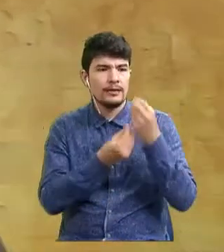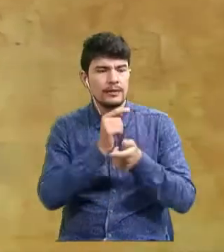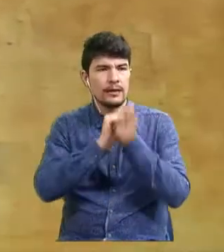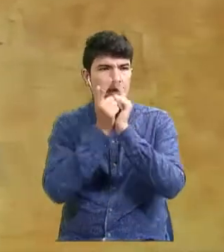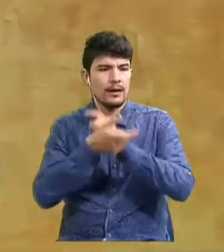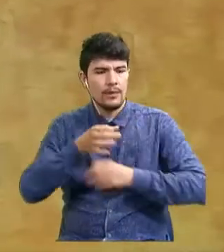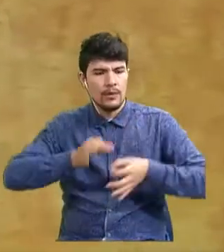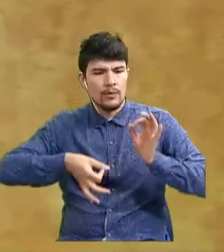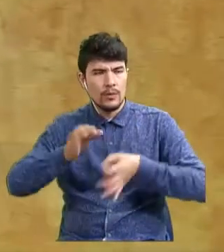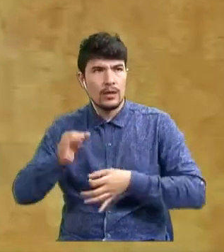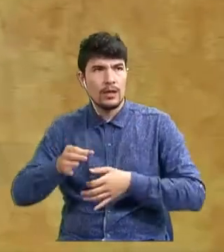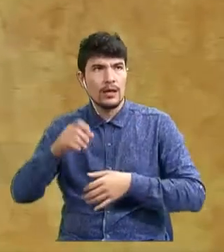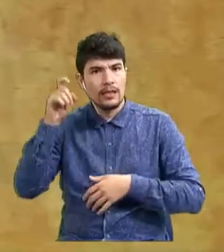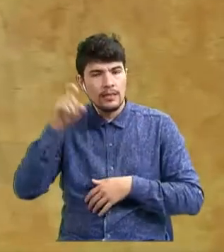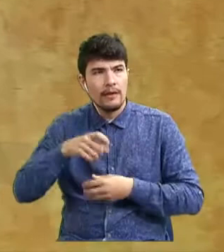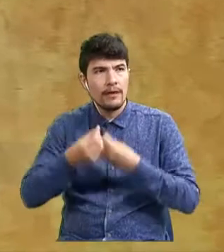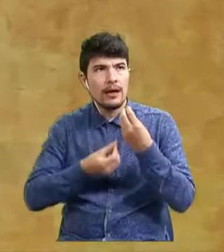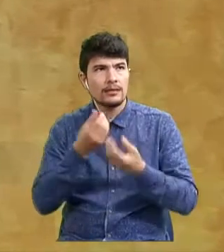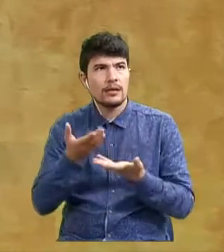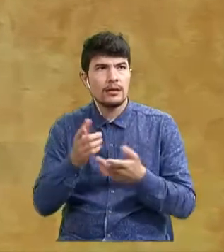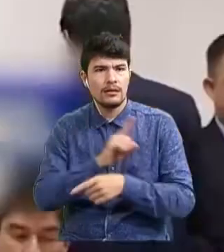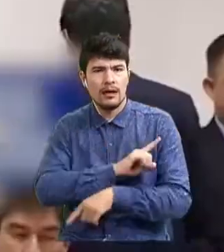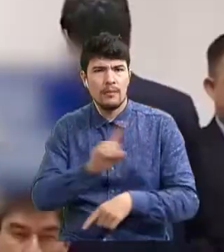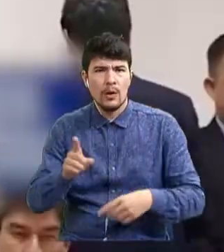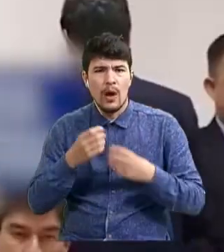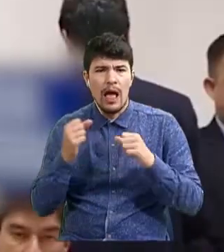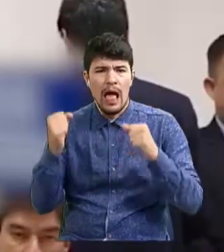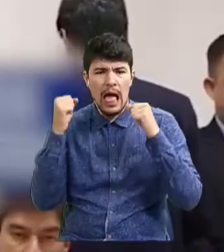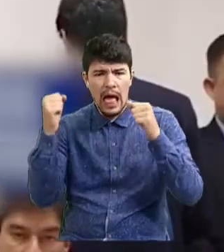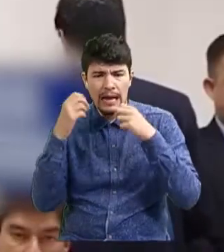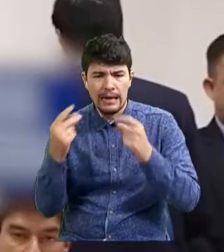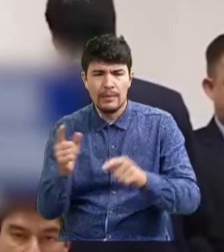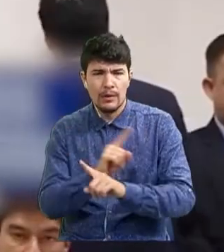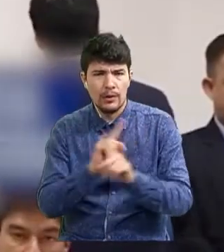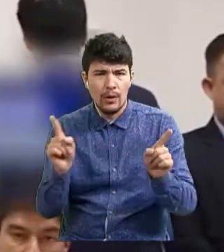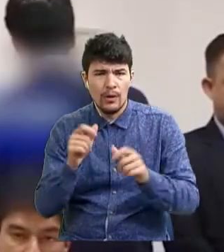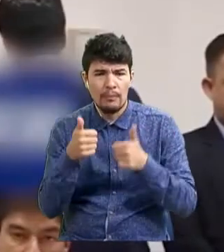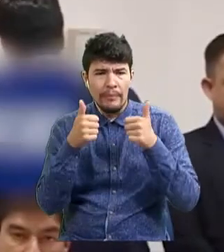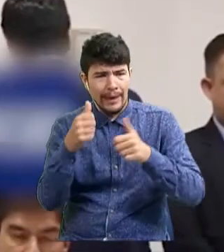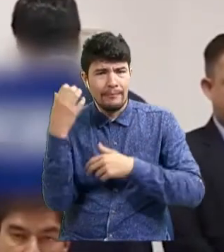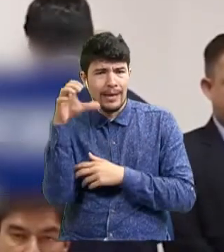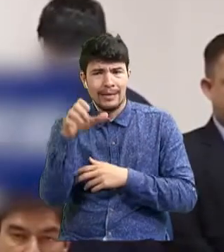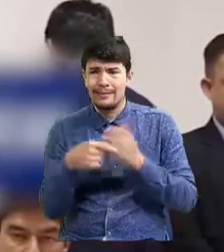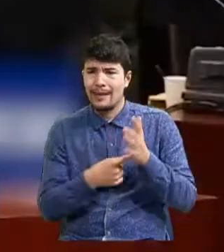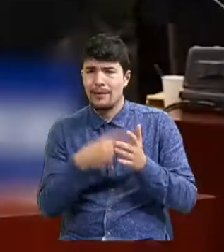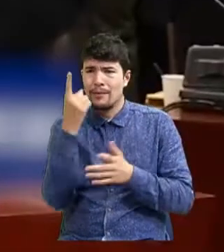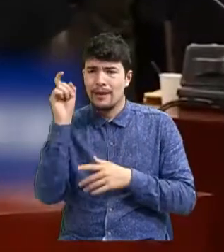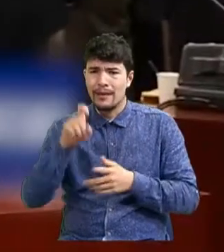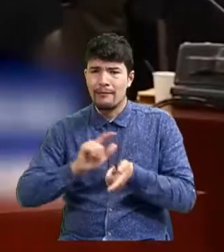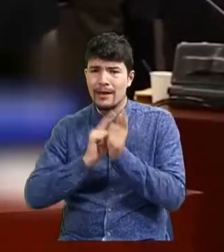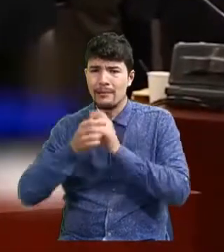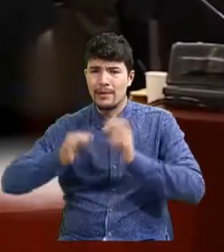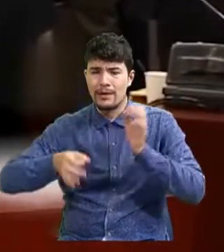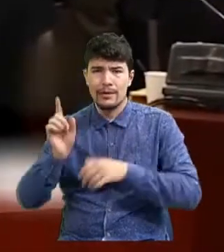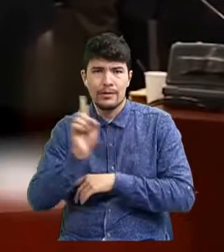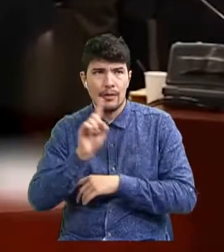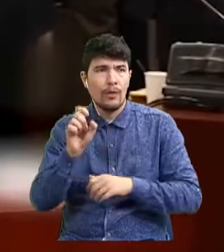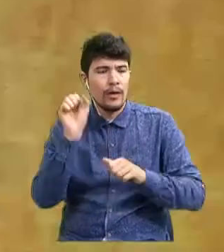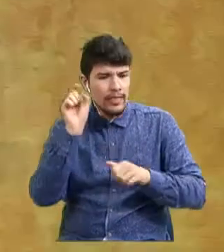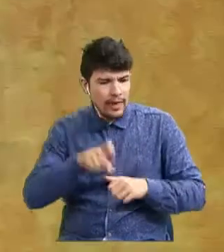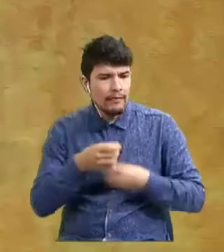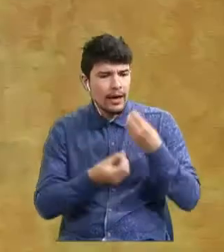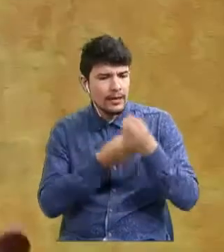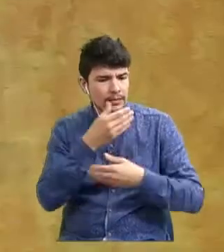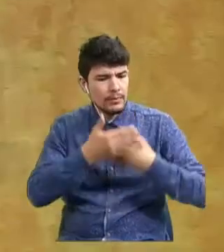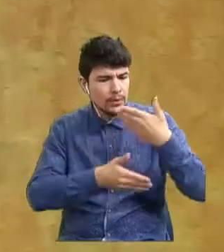a la justicia, y eso se debe hacer, y tampoco a la carrera por salir del paso, porque va bien con el país, de que inmediatamente se debe hacer una reforma a la justicia, que se haga como se